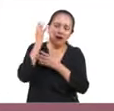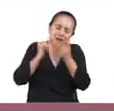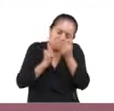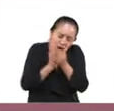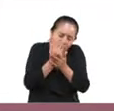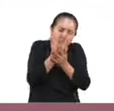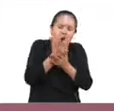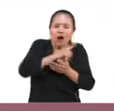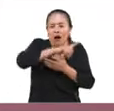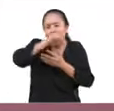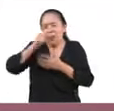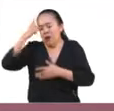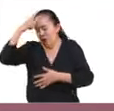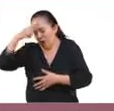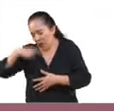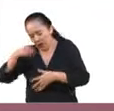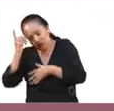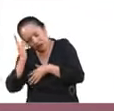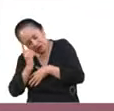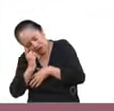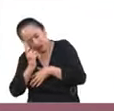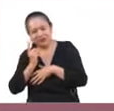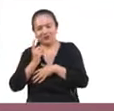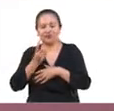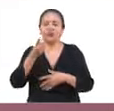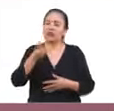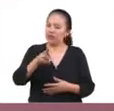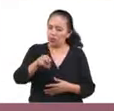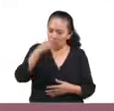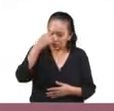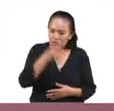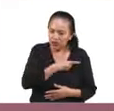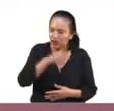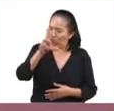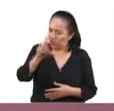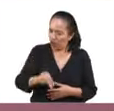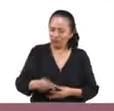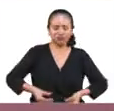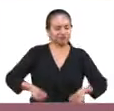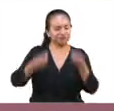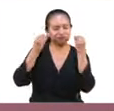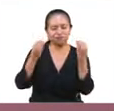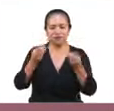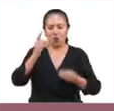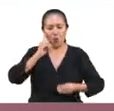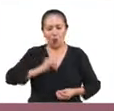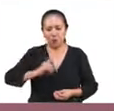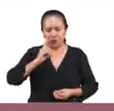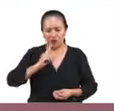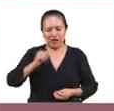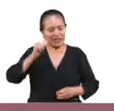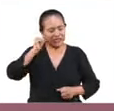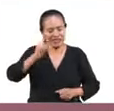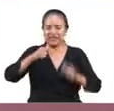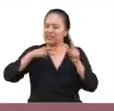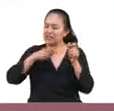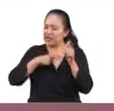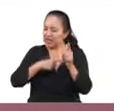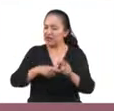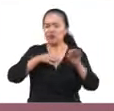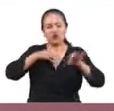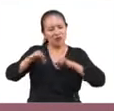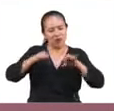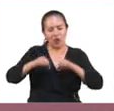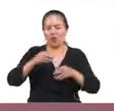a dormir ya muy entrada la noche, que no están solas. Somos muchas las que estamos en persecución del mismo